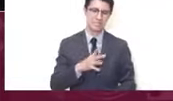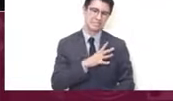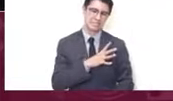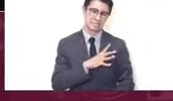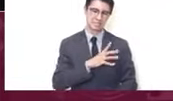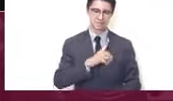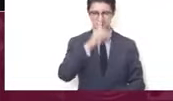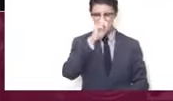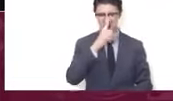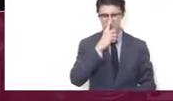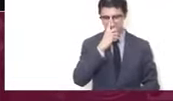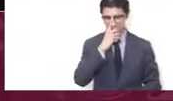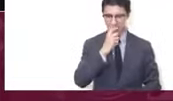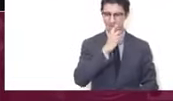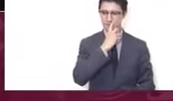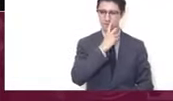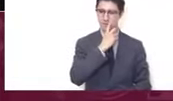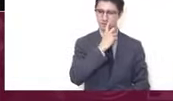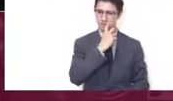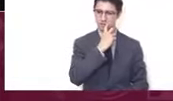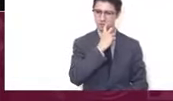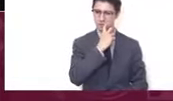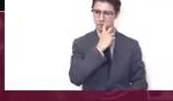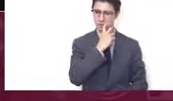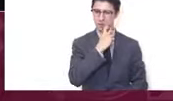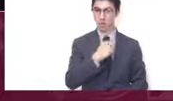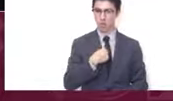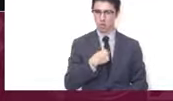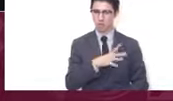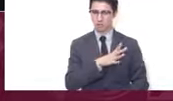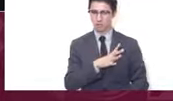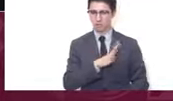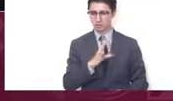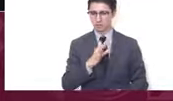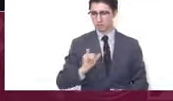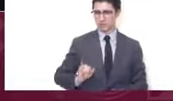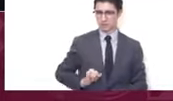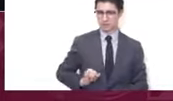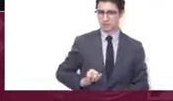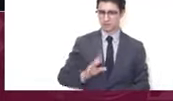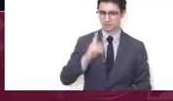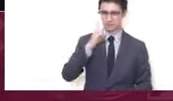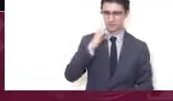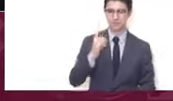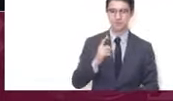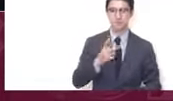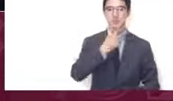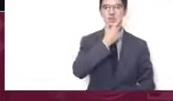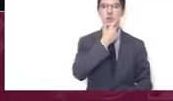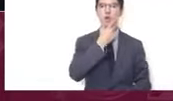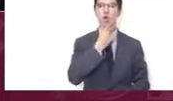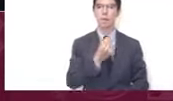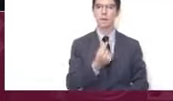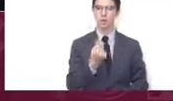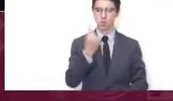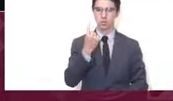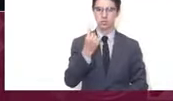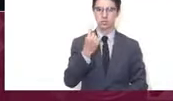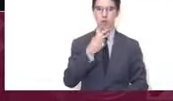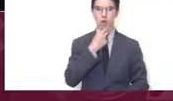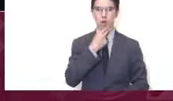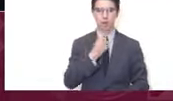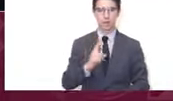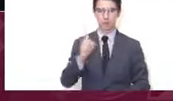importante en los jóvenes que asistieron y se lo digo con conocimiento de causa que fue un impacto para bien porque ahí estuvo mi hijo